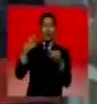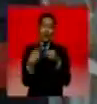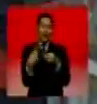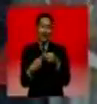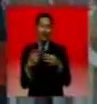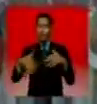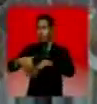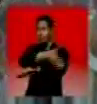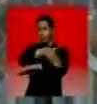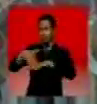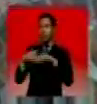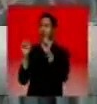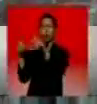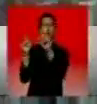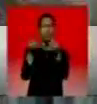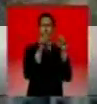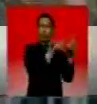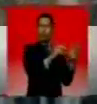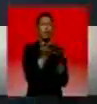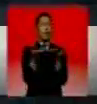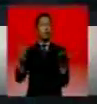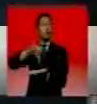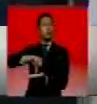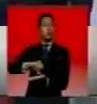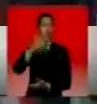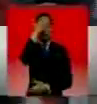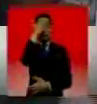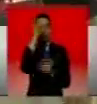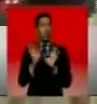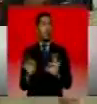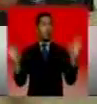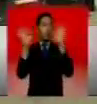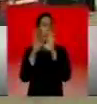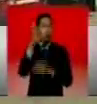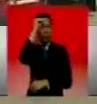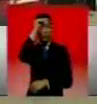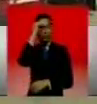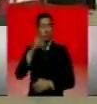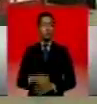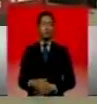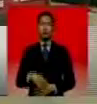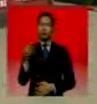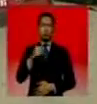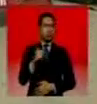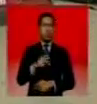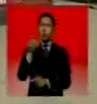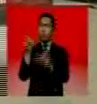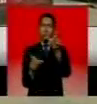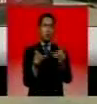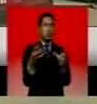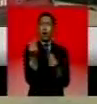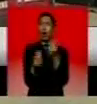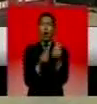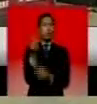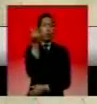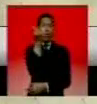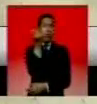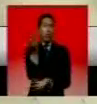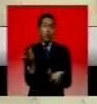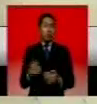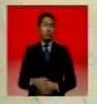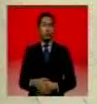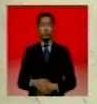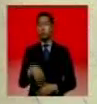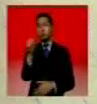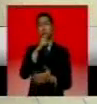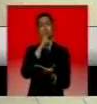ciudadanos consideran importante saber en qué se usan los recursos. Pues sí, así todo el pueblo está al tanto de lo que se está haciendo con el dinero que está invirtiendo. Eso nos